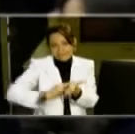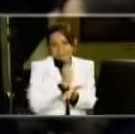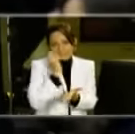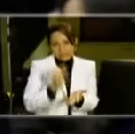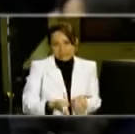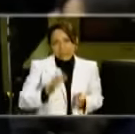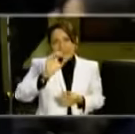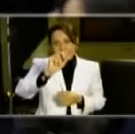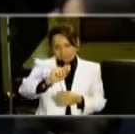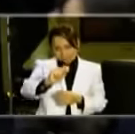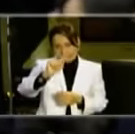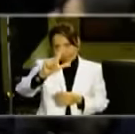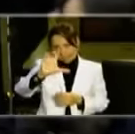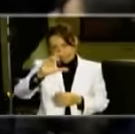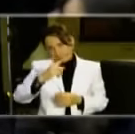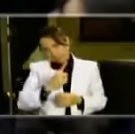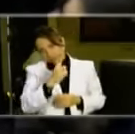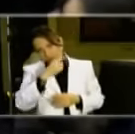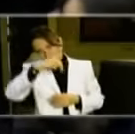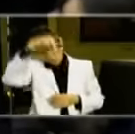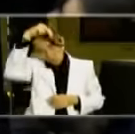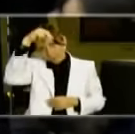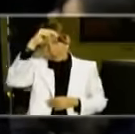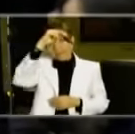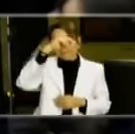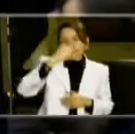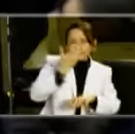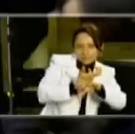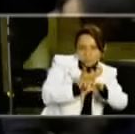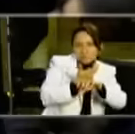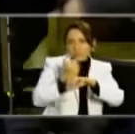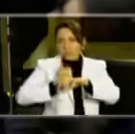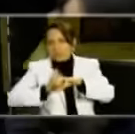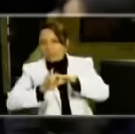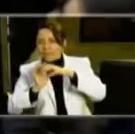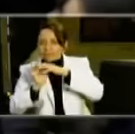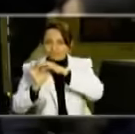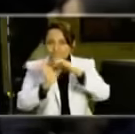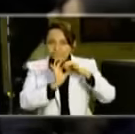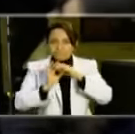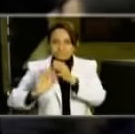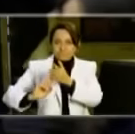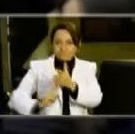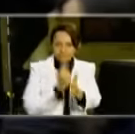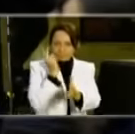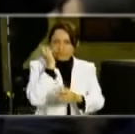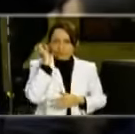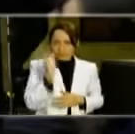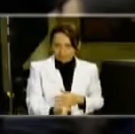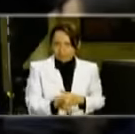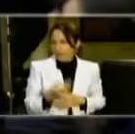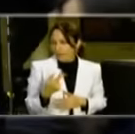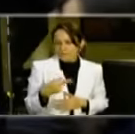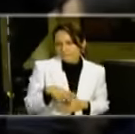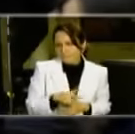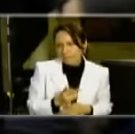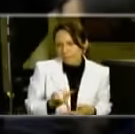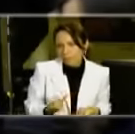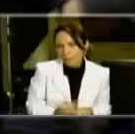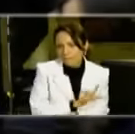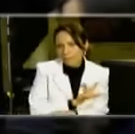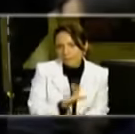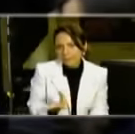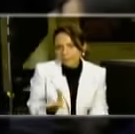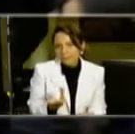Canadá. Entonces, en esta misma alianza del Pacífico también entran estos países. ¿Dónde quedaría el Telecano? ¿Qué es lo